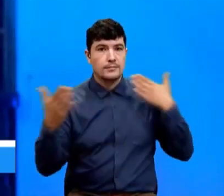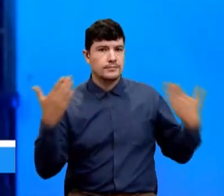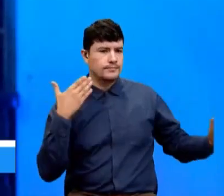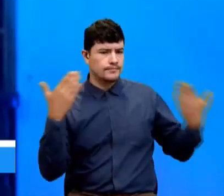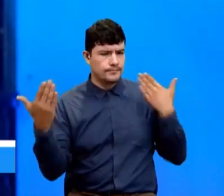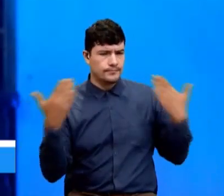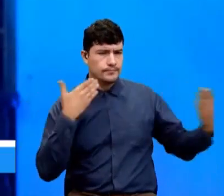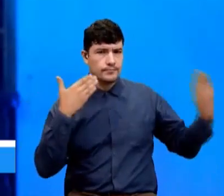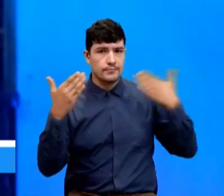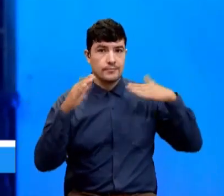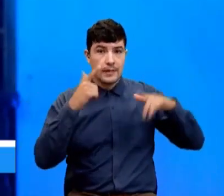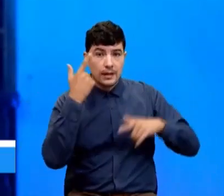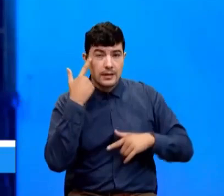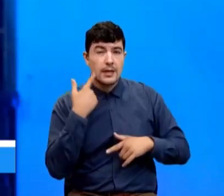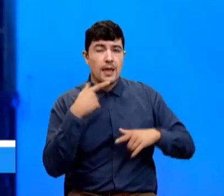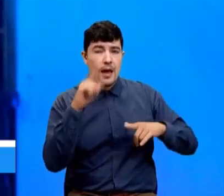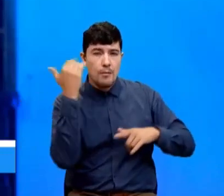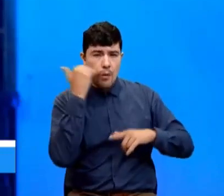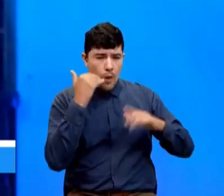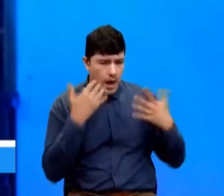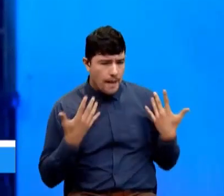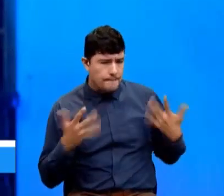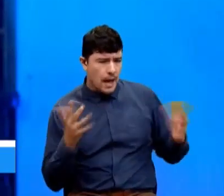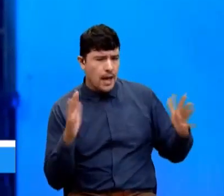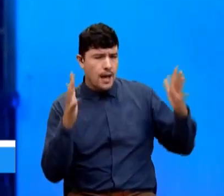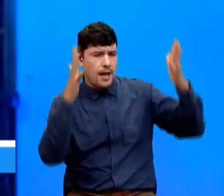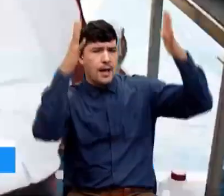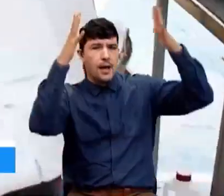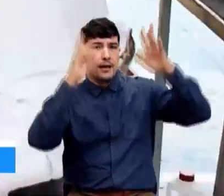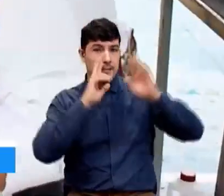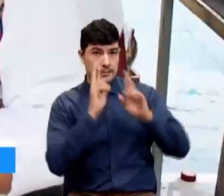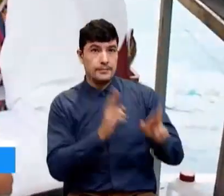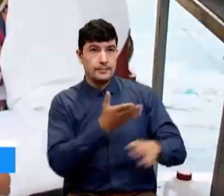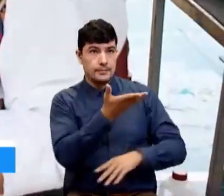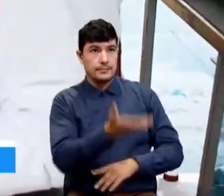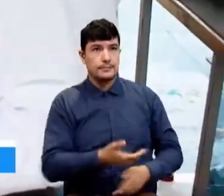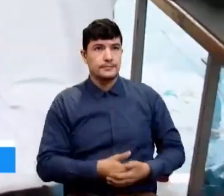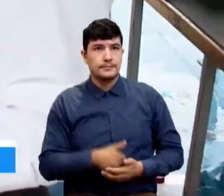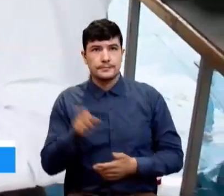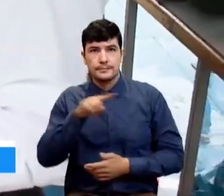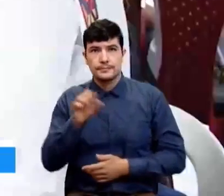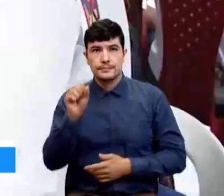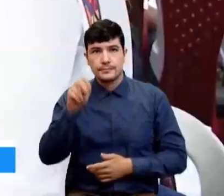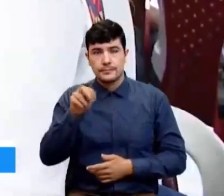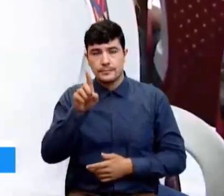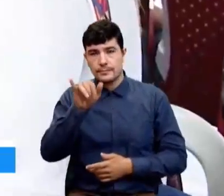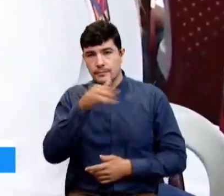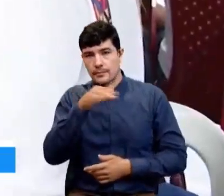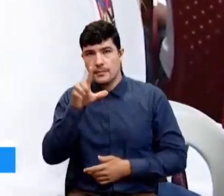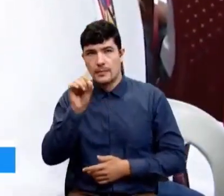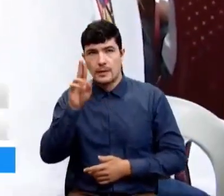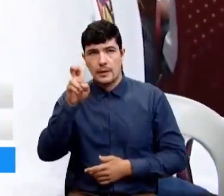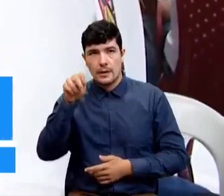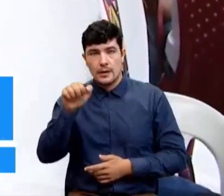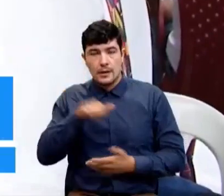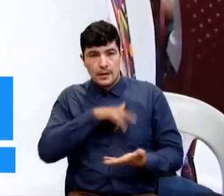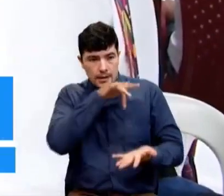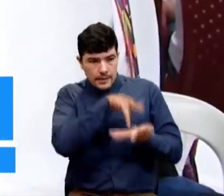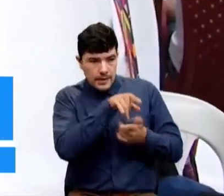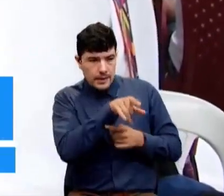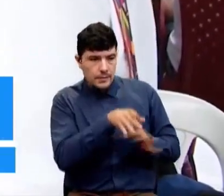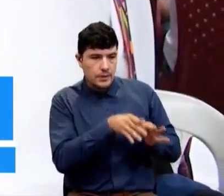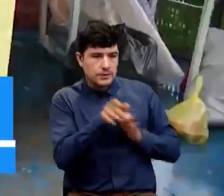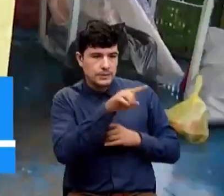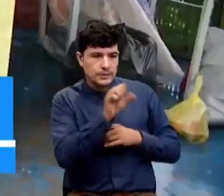también el día de la mujer allí sandi Lorena Román Vera volvió a Santa Rosa del